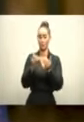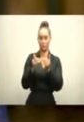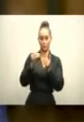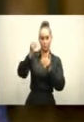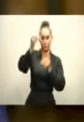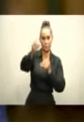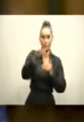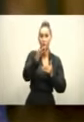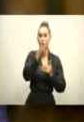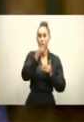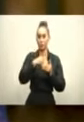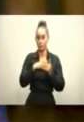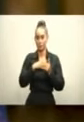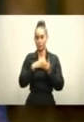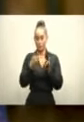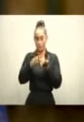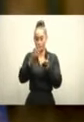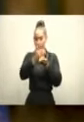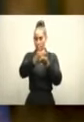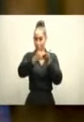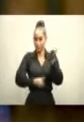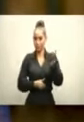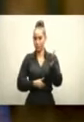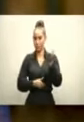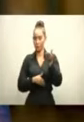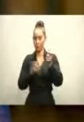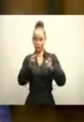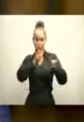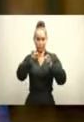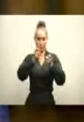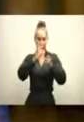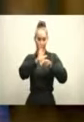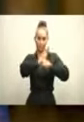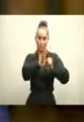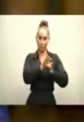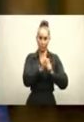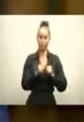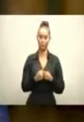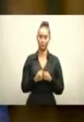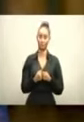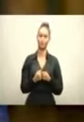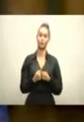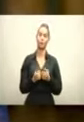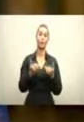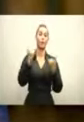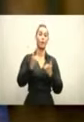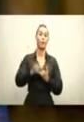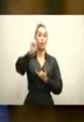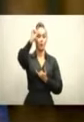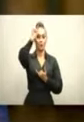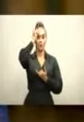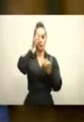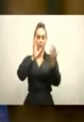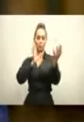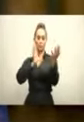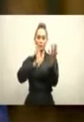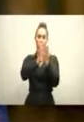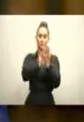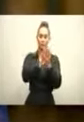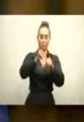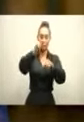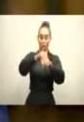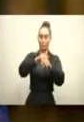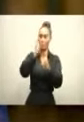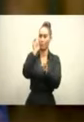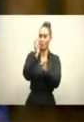y controlarla. La situación es compleja y el gobierno se enfrenta a la decisión presupuestaria más dura de los